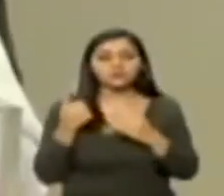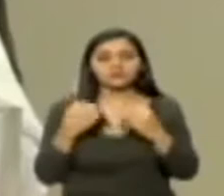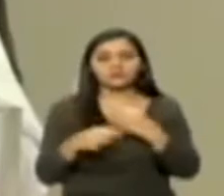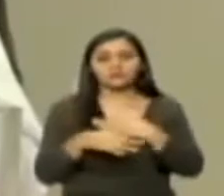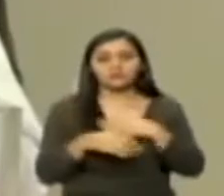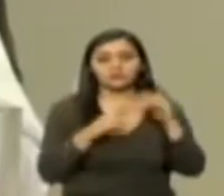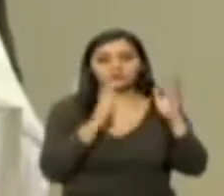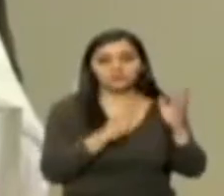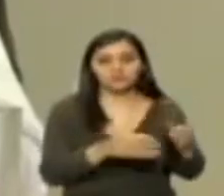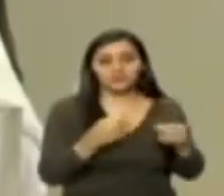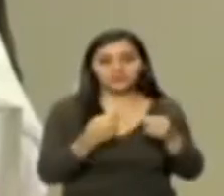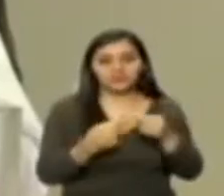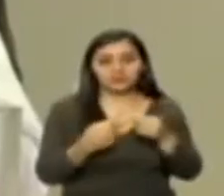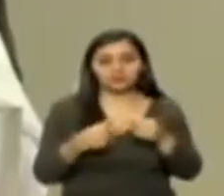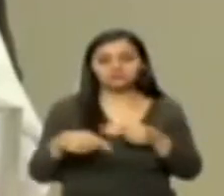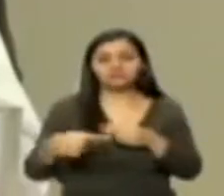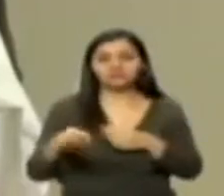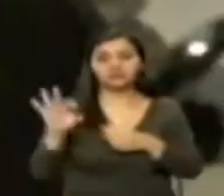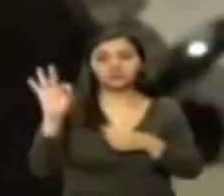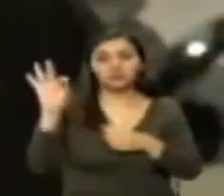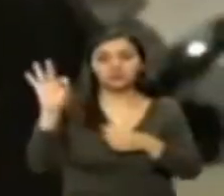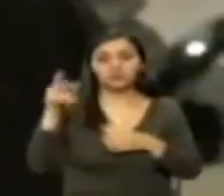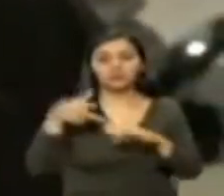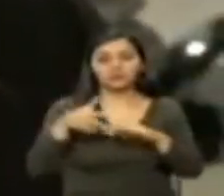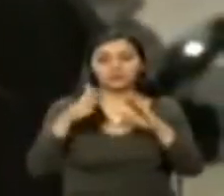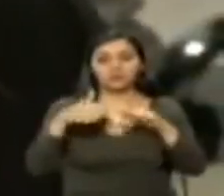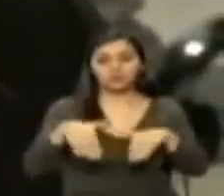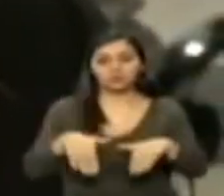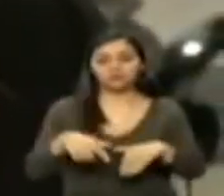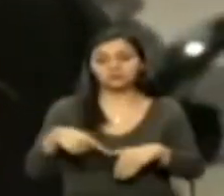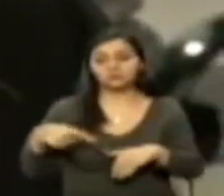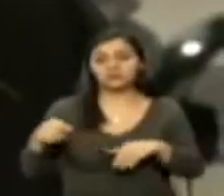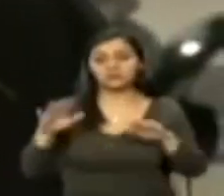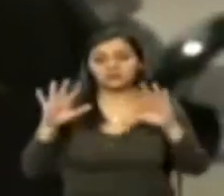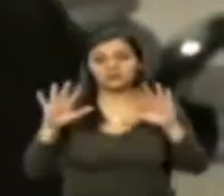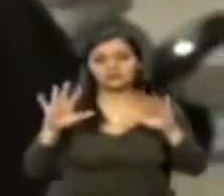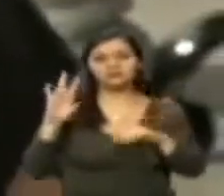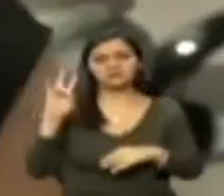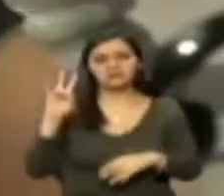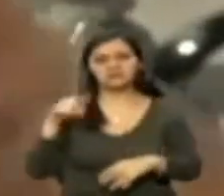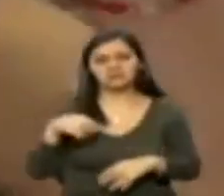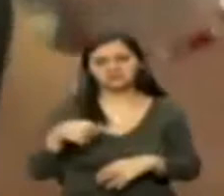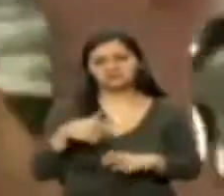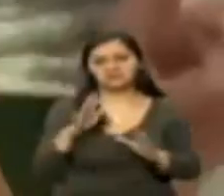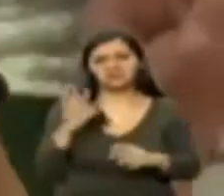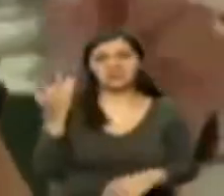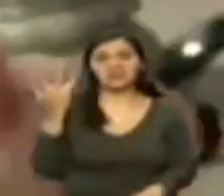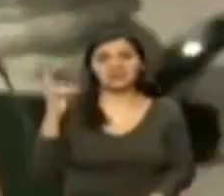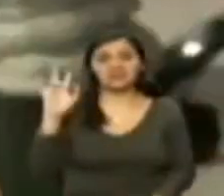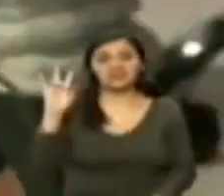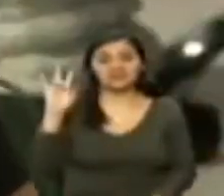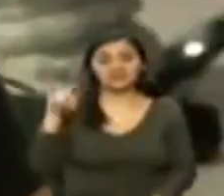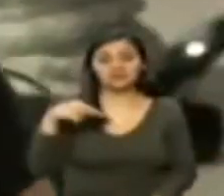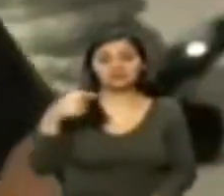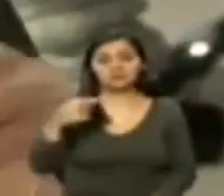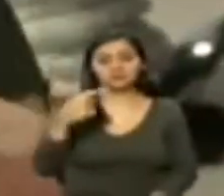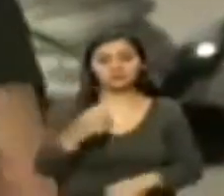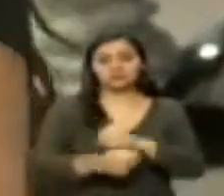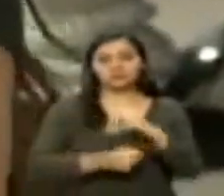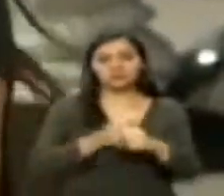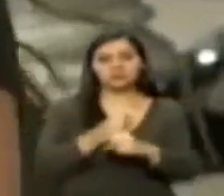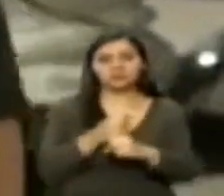en Quito, 9 están a punto de sí, inaugurarse, 10 y 7 más van a estar. Vamos a tener 17 más para el siguiente año.